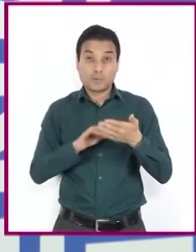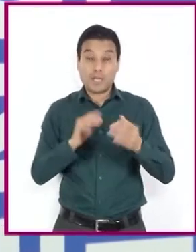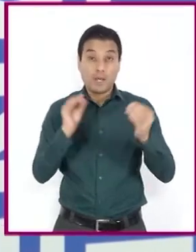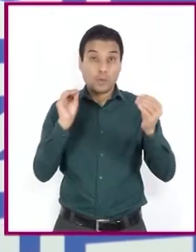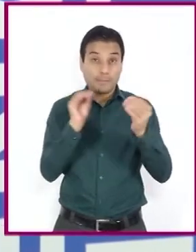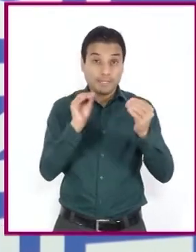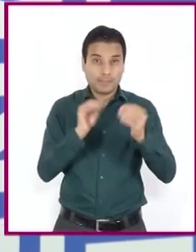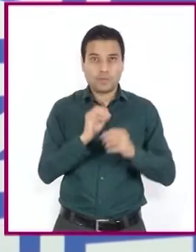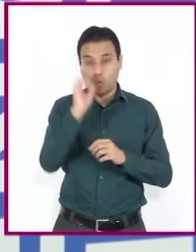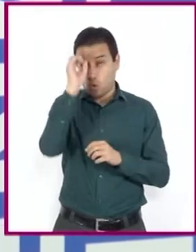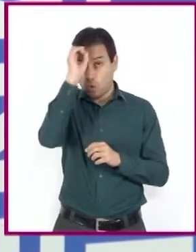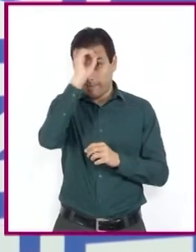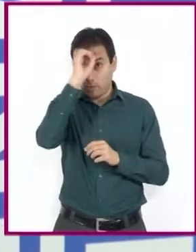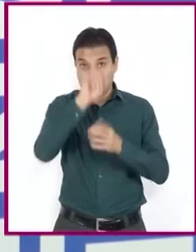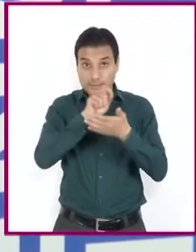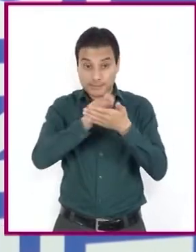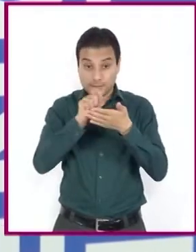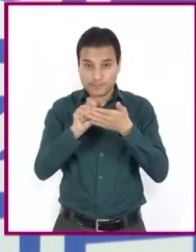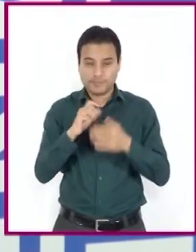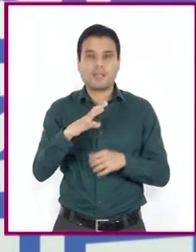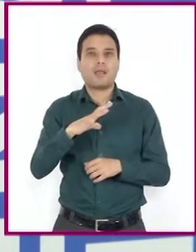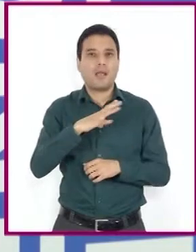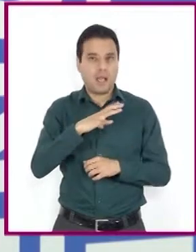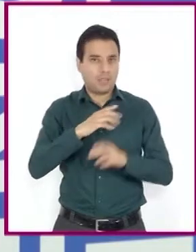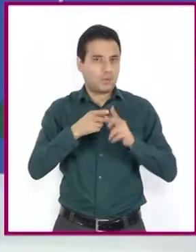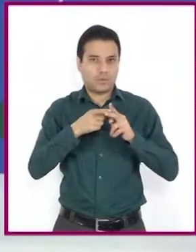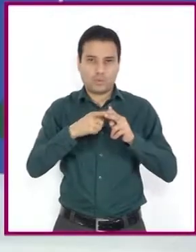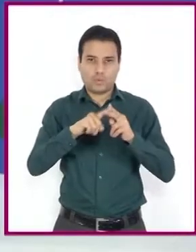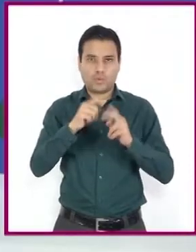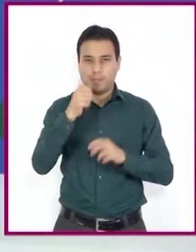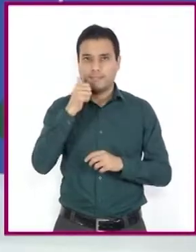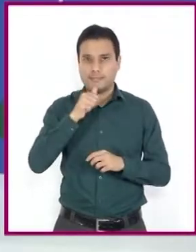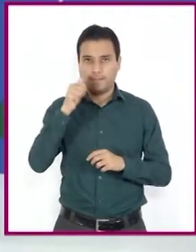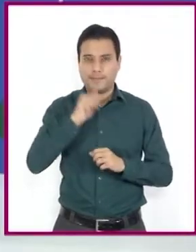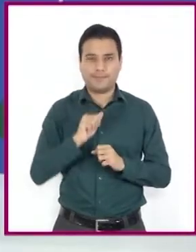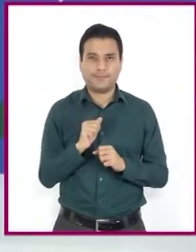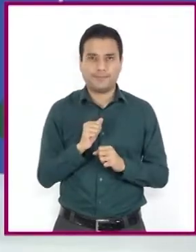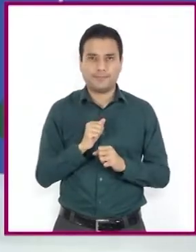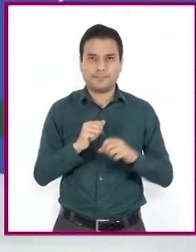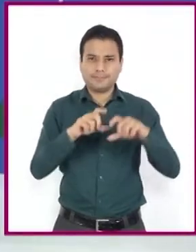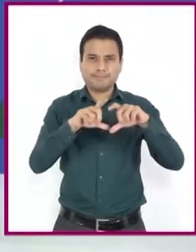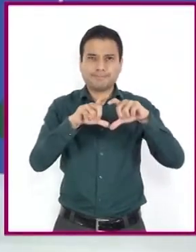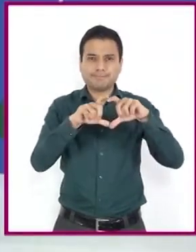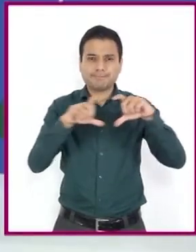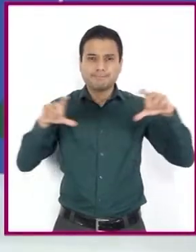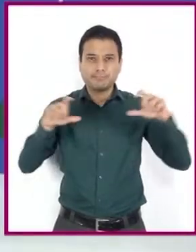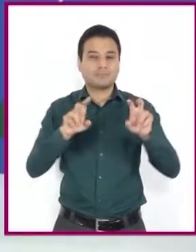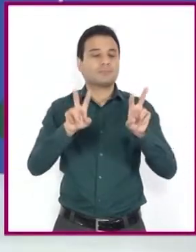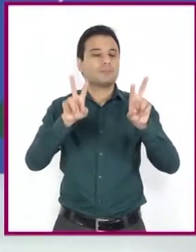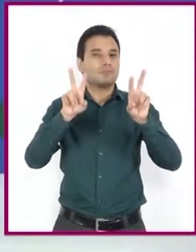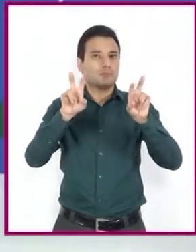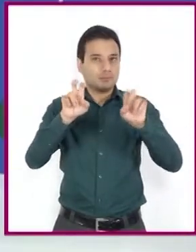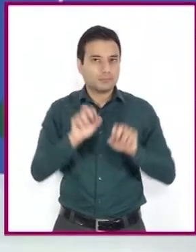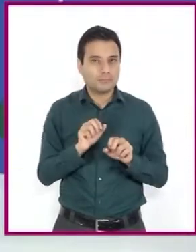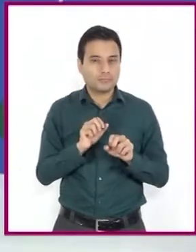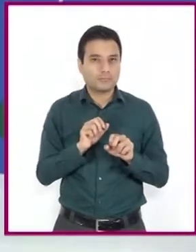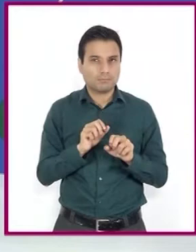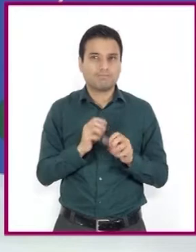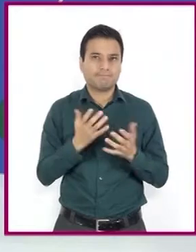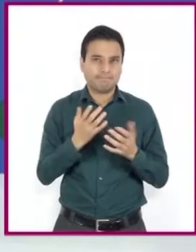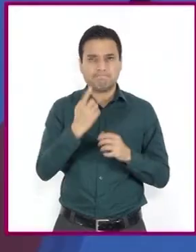el ensayo, presentan una introducción. En esta parte se menciona el tema, se apuntan